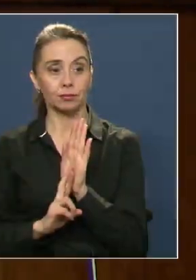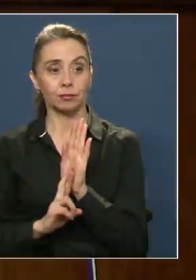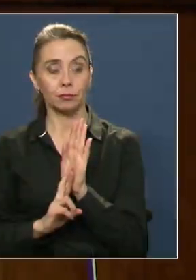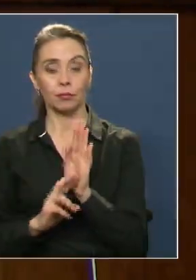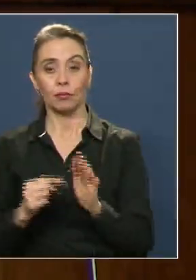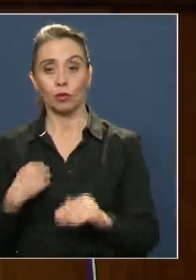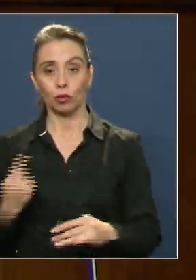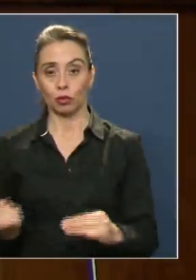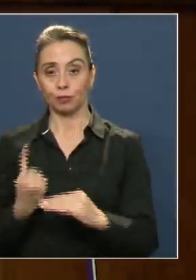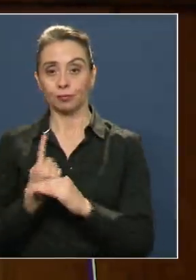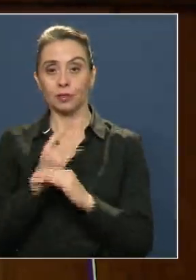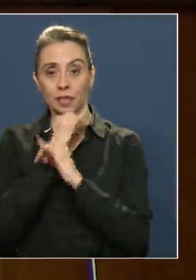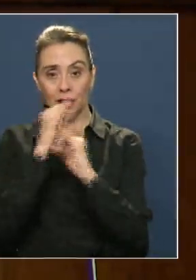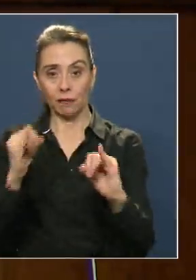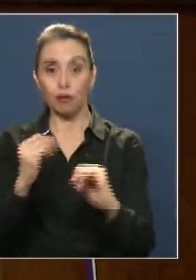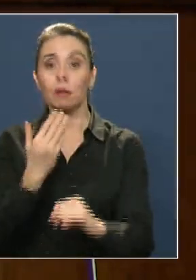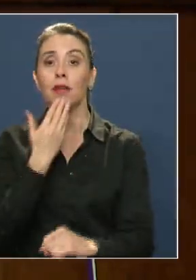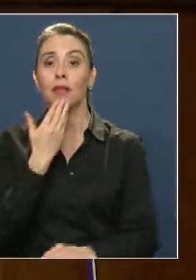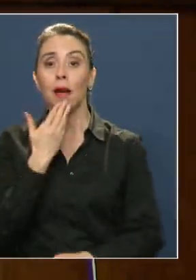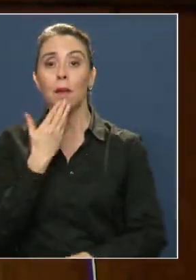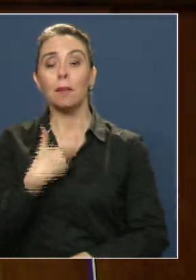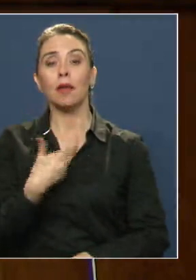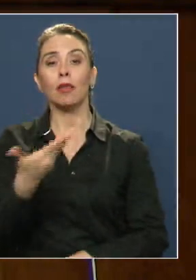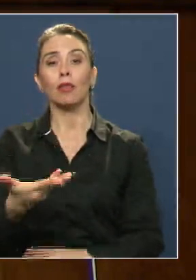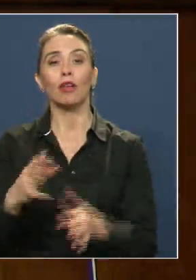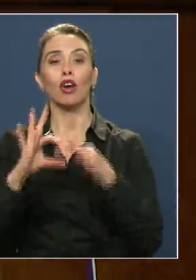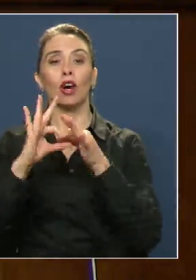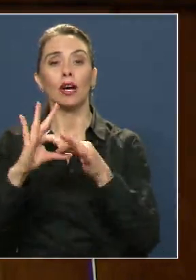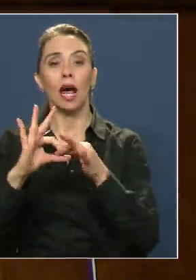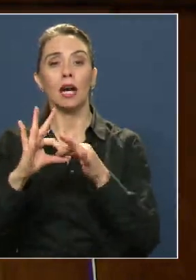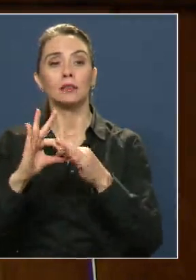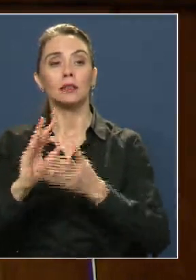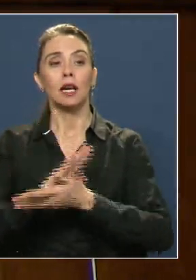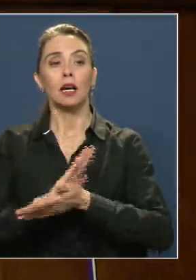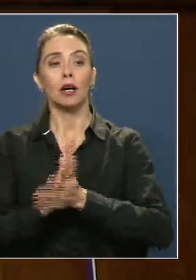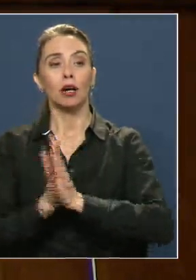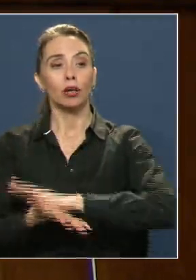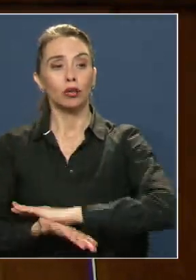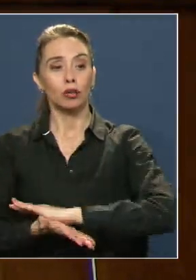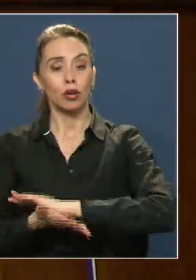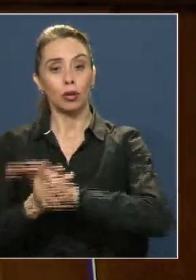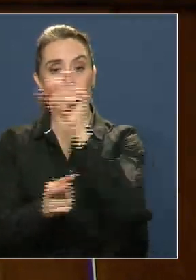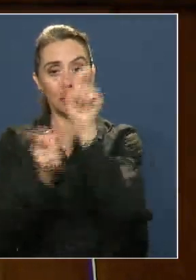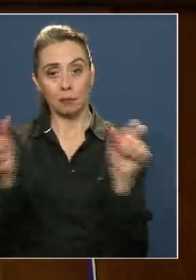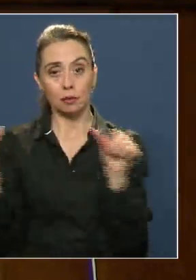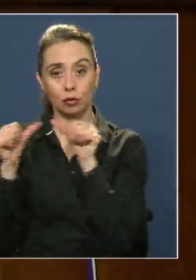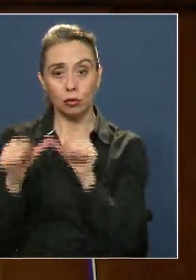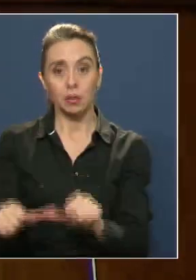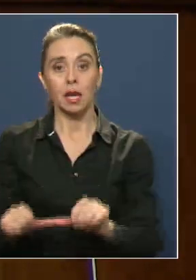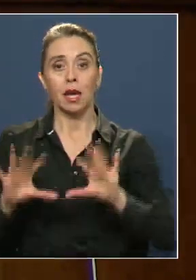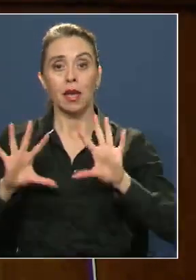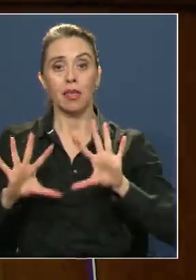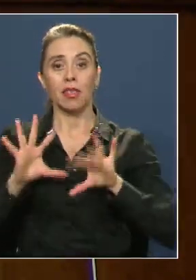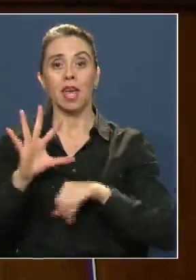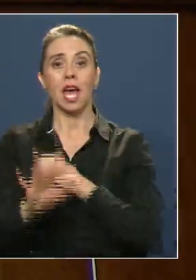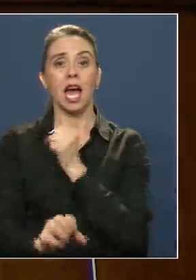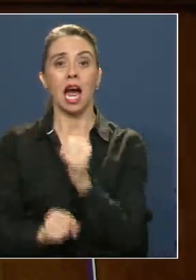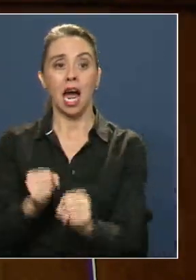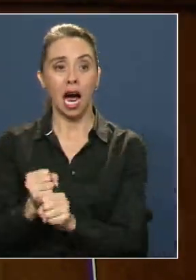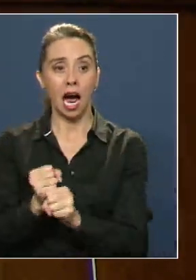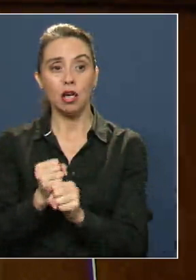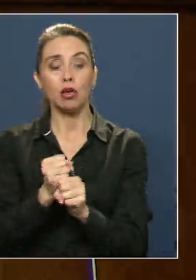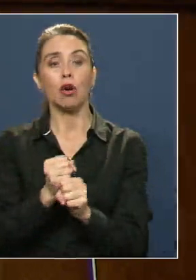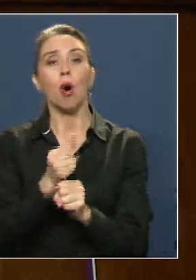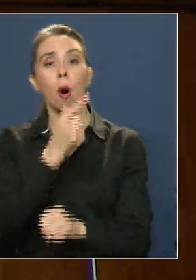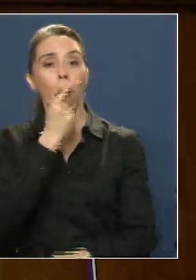vengo a informar, pero también a agradecer a todos quienes durante más de 10 años han hecho, todos y